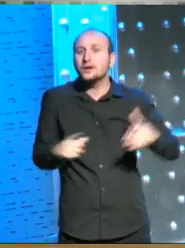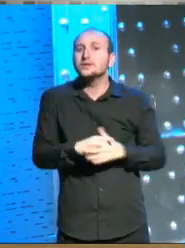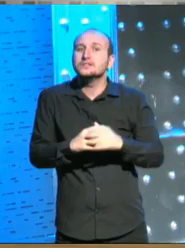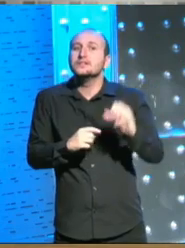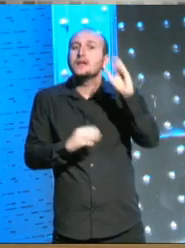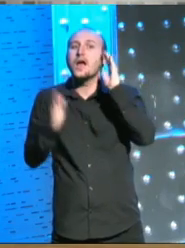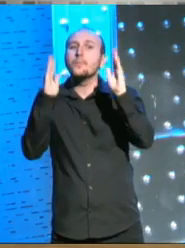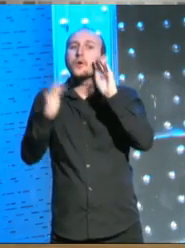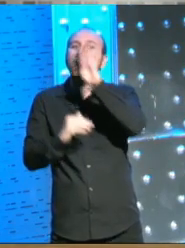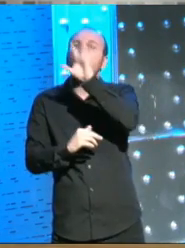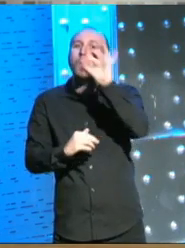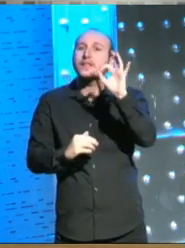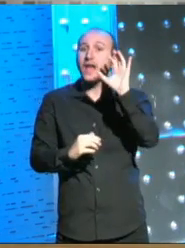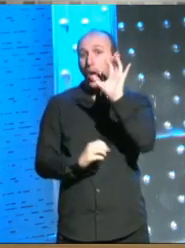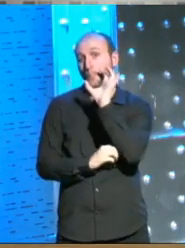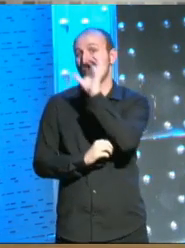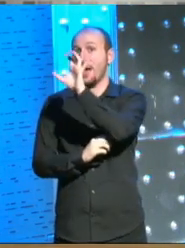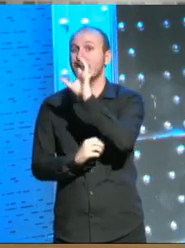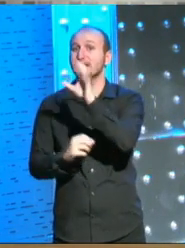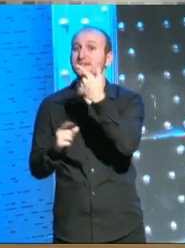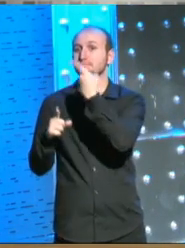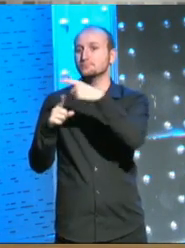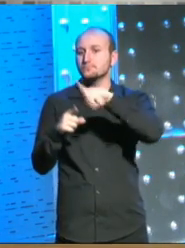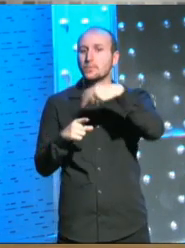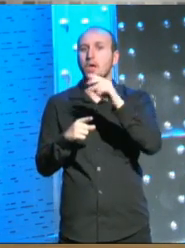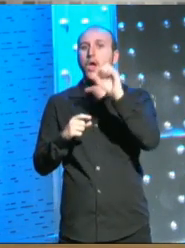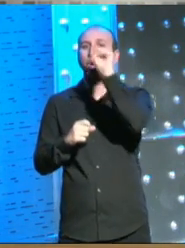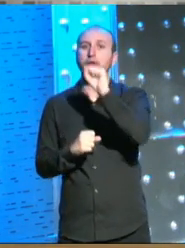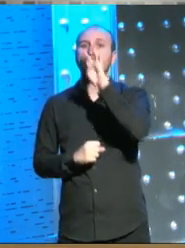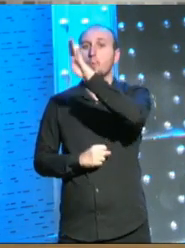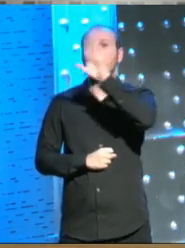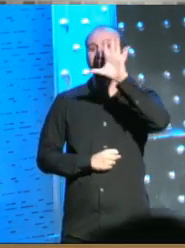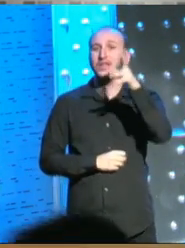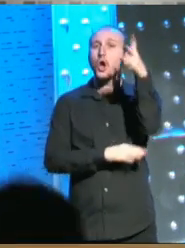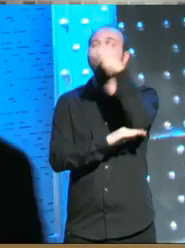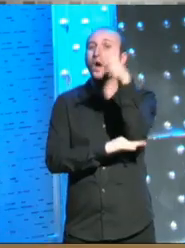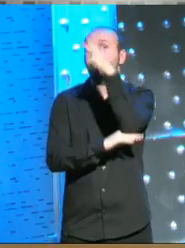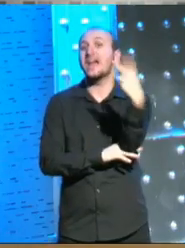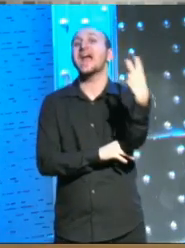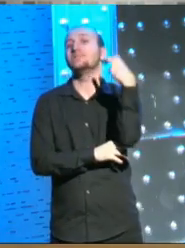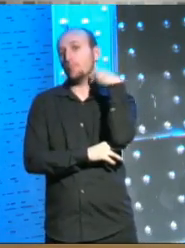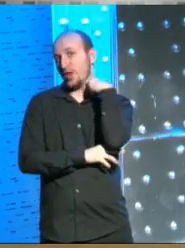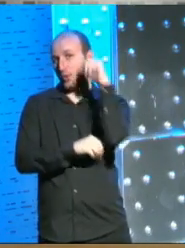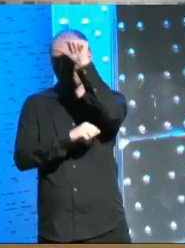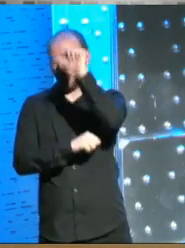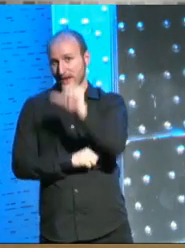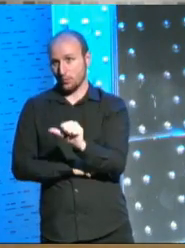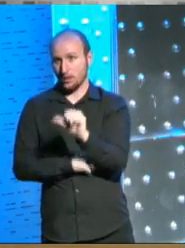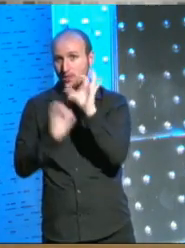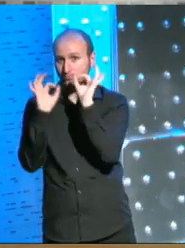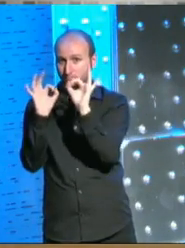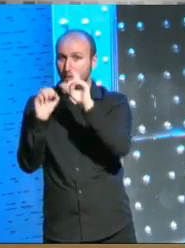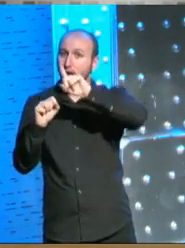años 40, cuando el país ocupado, el 43-45, rueda el vampiro, que luego